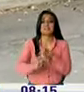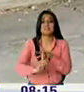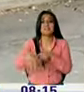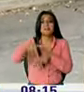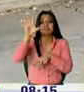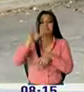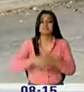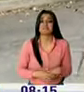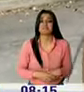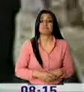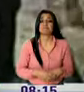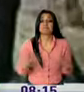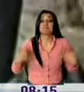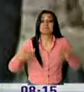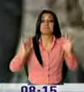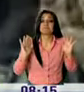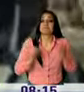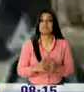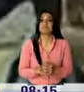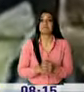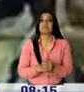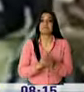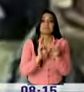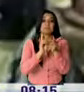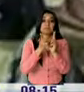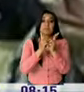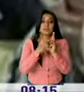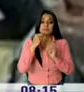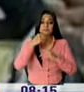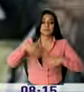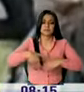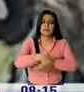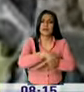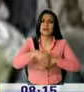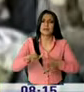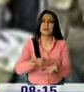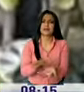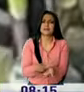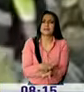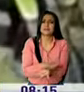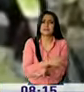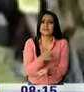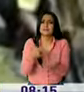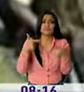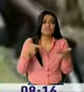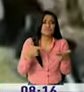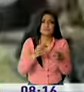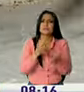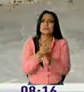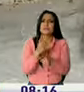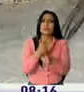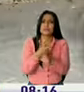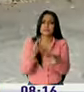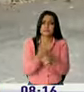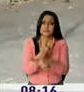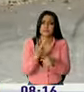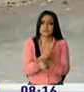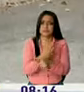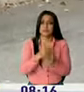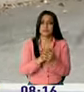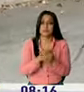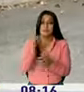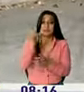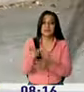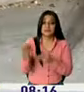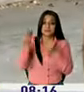si no. Según los vecinos del sector, esta calle es desolada y la delincuencia se ha tomado el lugar. Sí, justamente la persona que me dio los